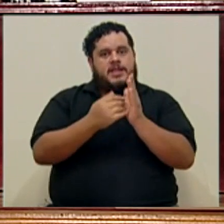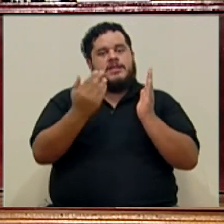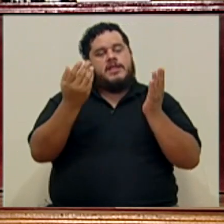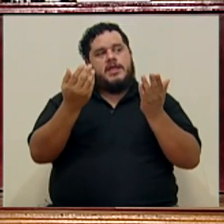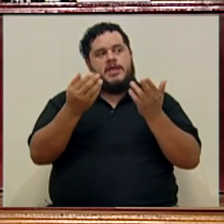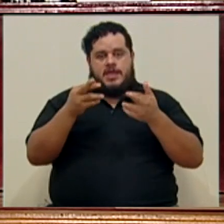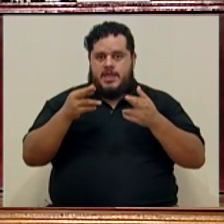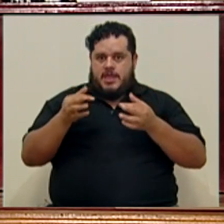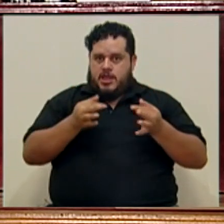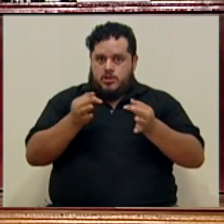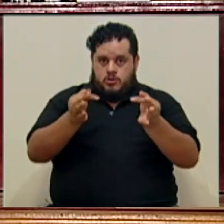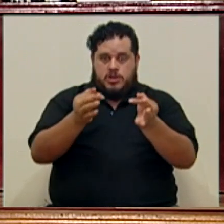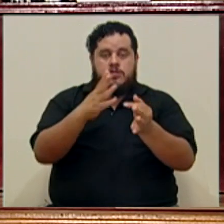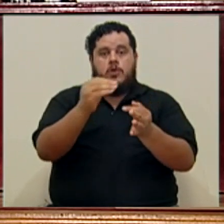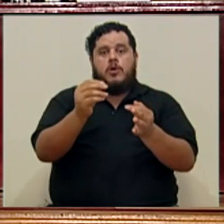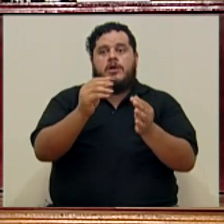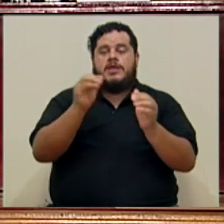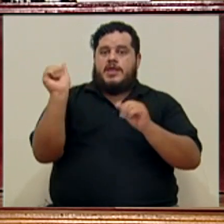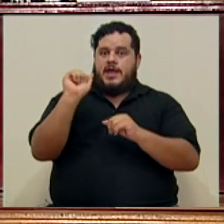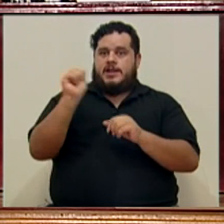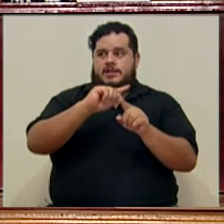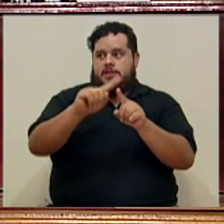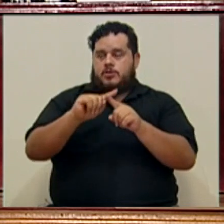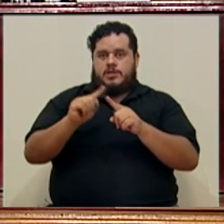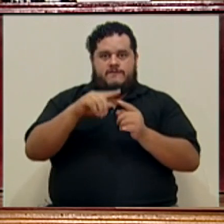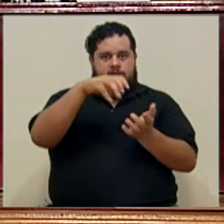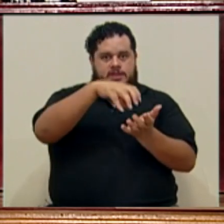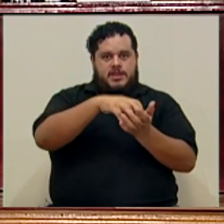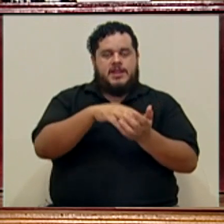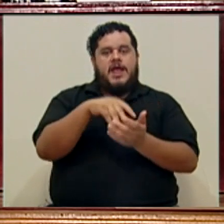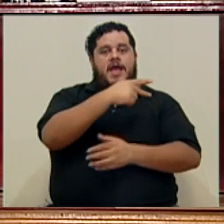alerta en los distintos cantones. Repetimos,